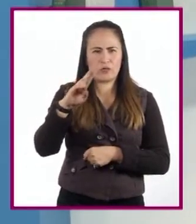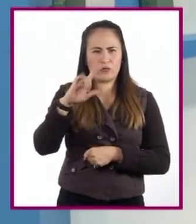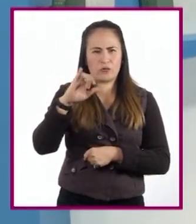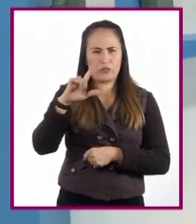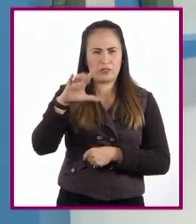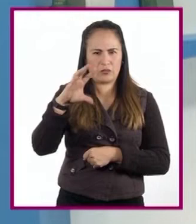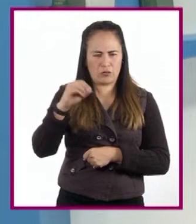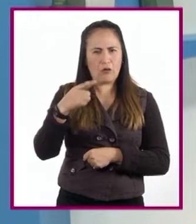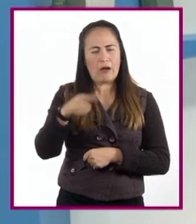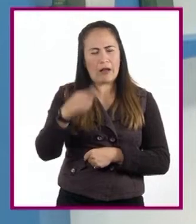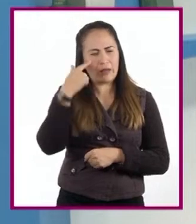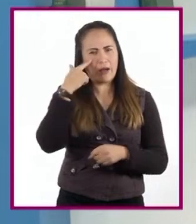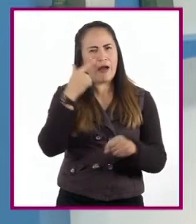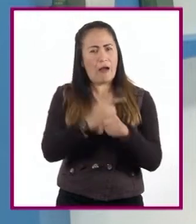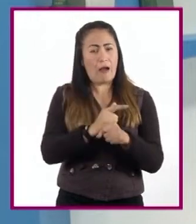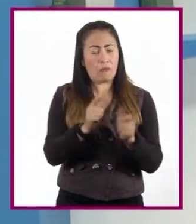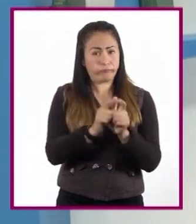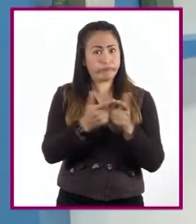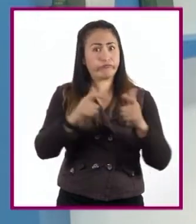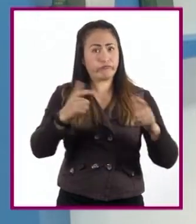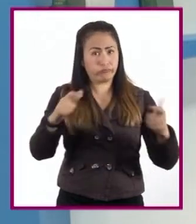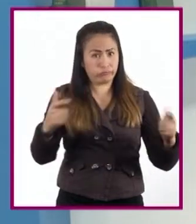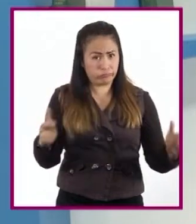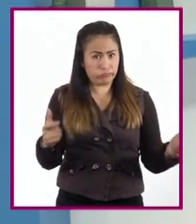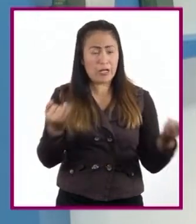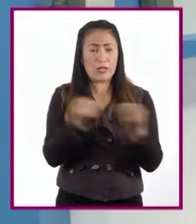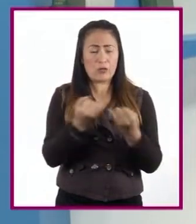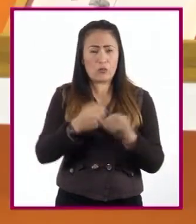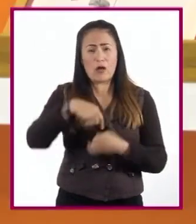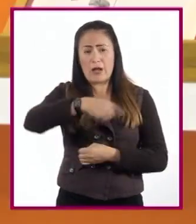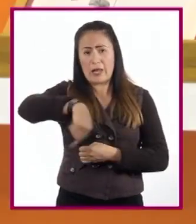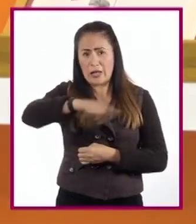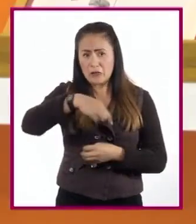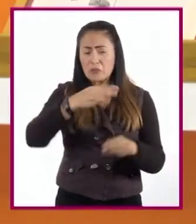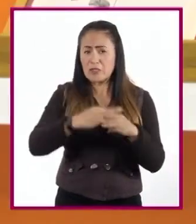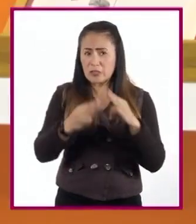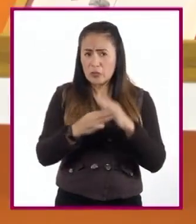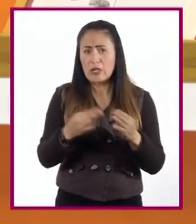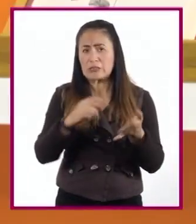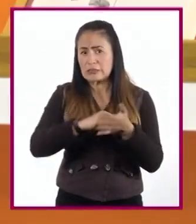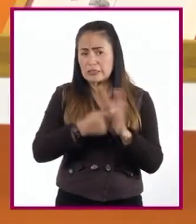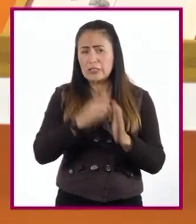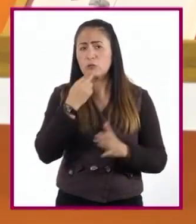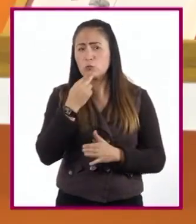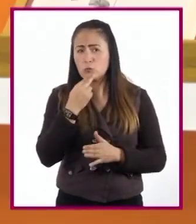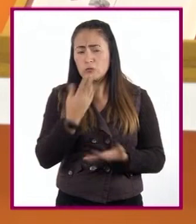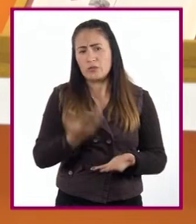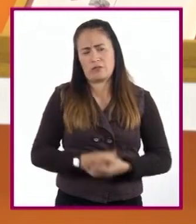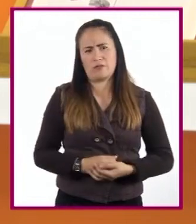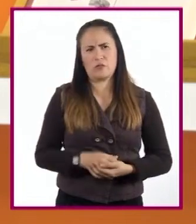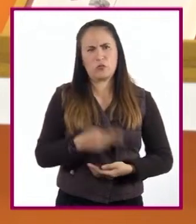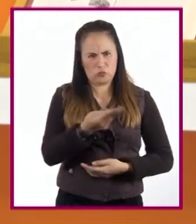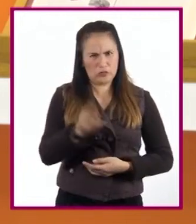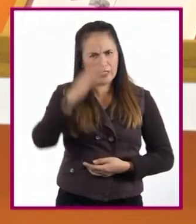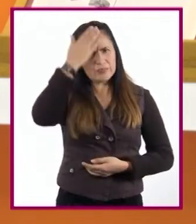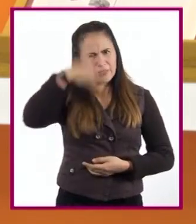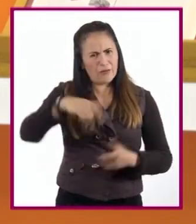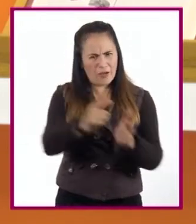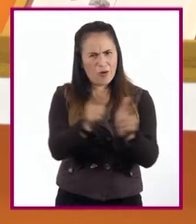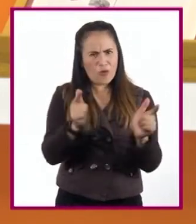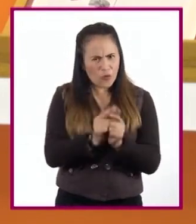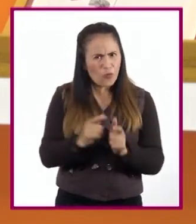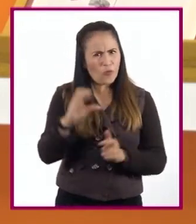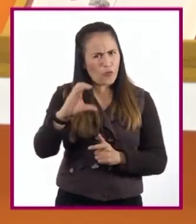momentos claves del desarrollo de la civilización y los aportes que generó. ¿Sabían de la existencia de la cultura cuicuilca?